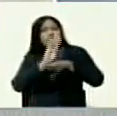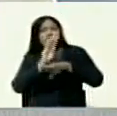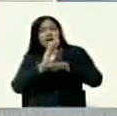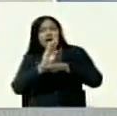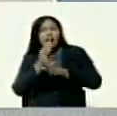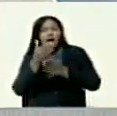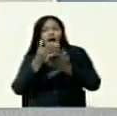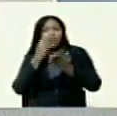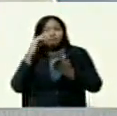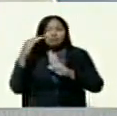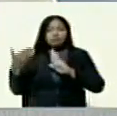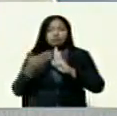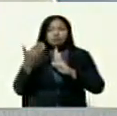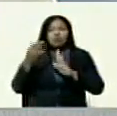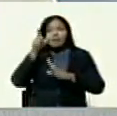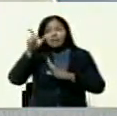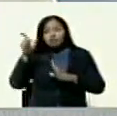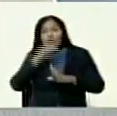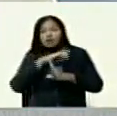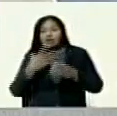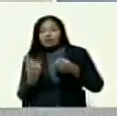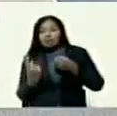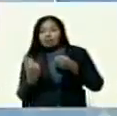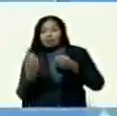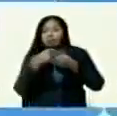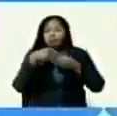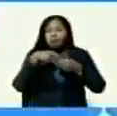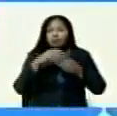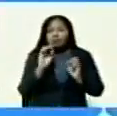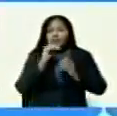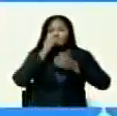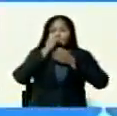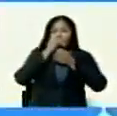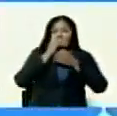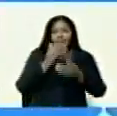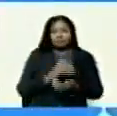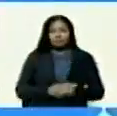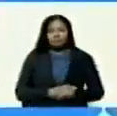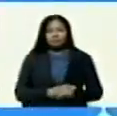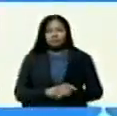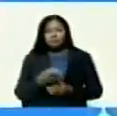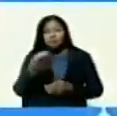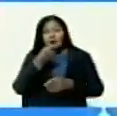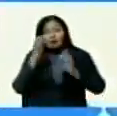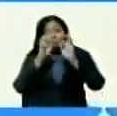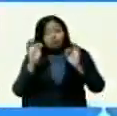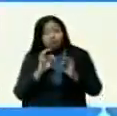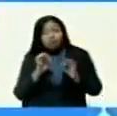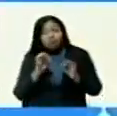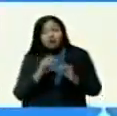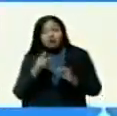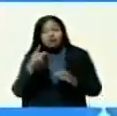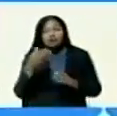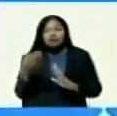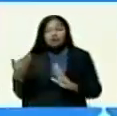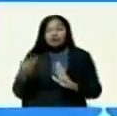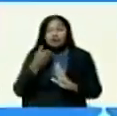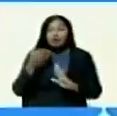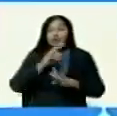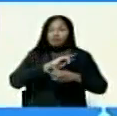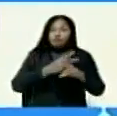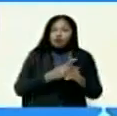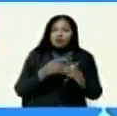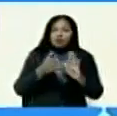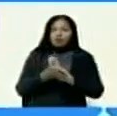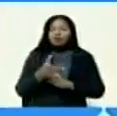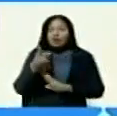ante los intrusos. Buscaba degradar el funcionamiento. Este ataque tuvo su origen severo